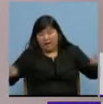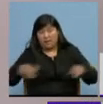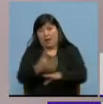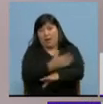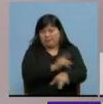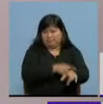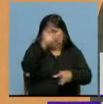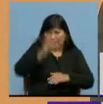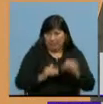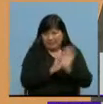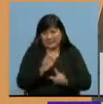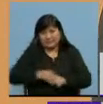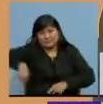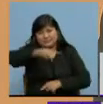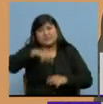que a su vez sea,